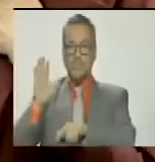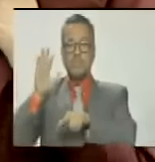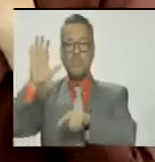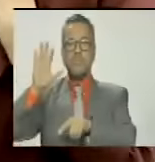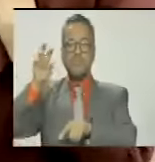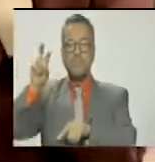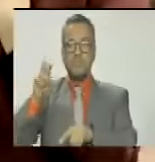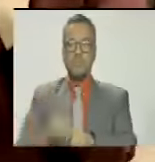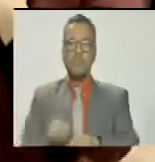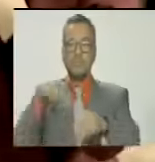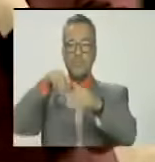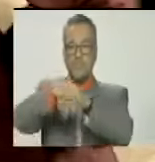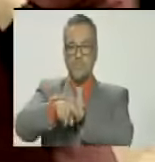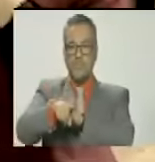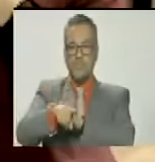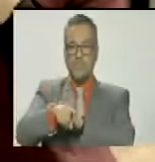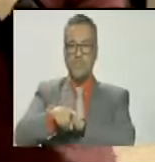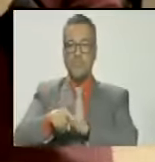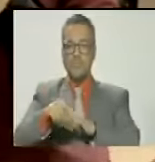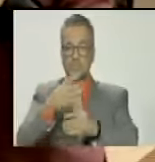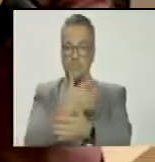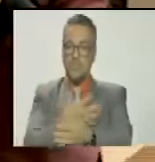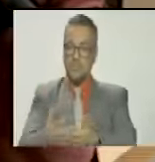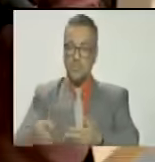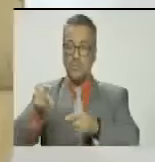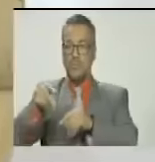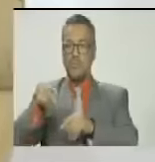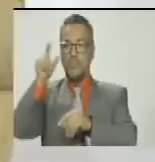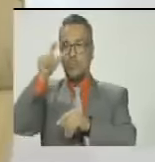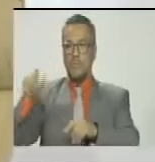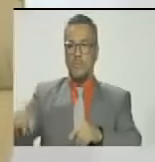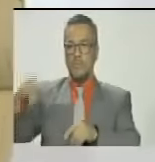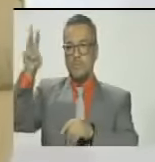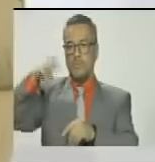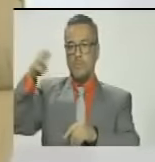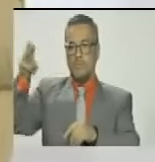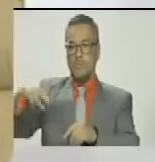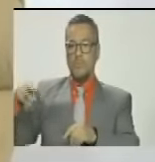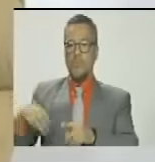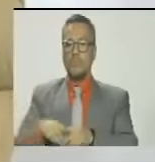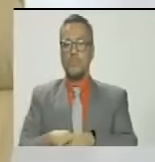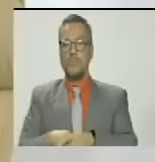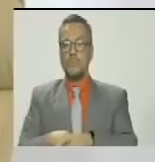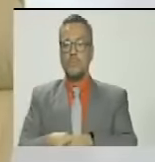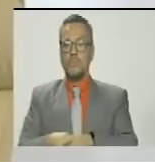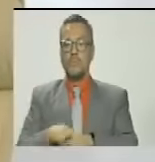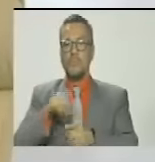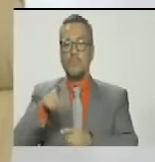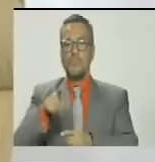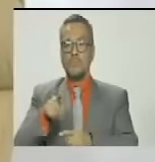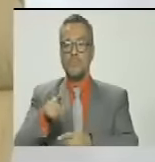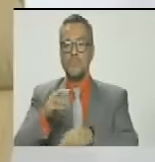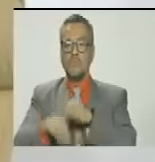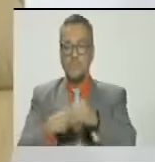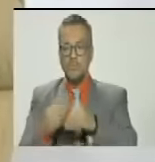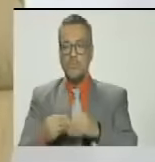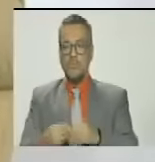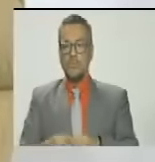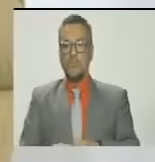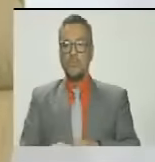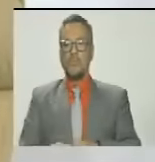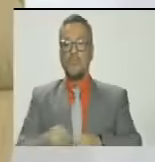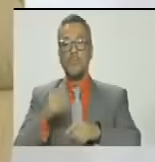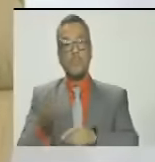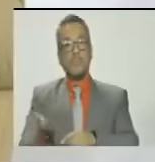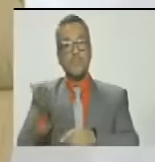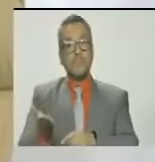patria, incluido el sagradísimo territorio de la Guayana Esequiba, que ha adquirido